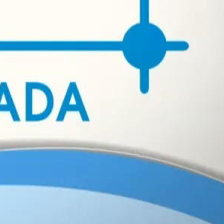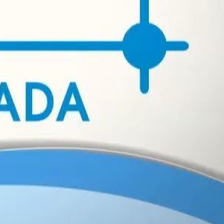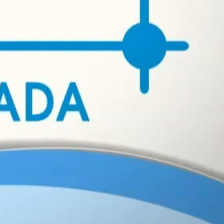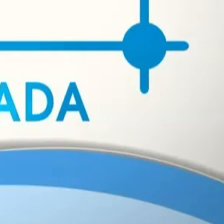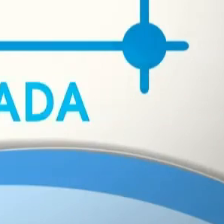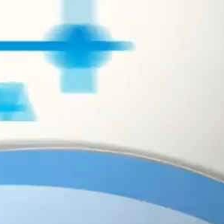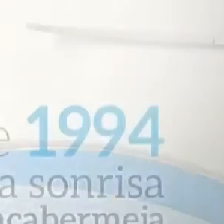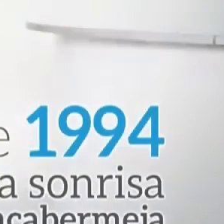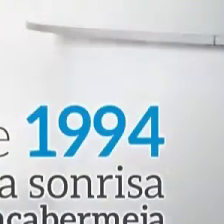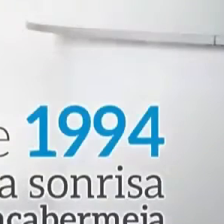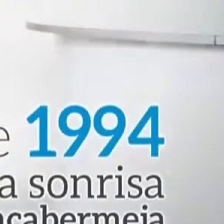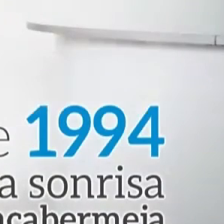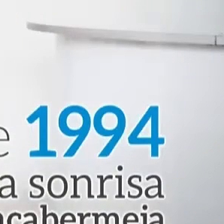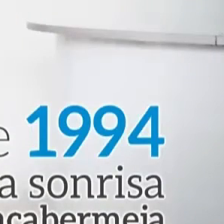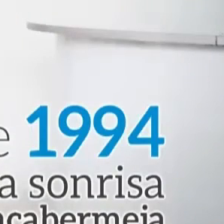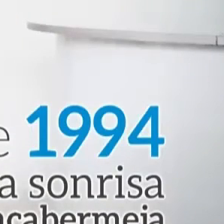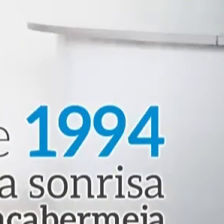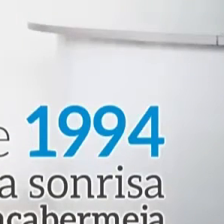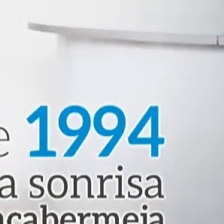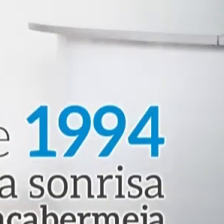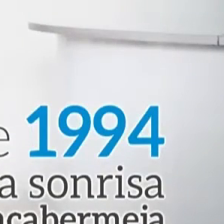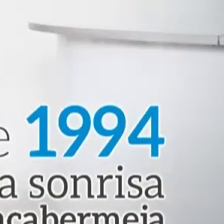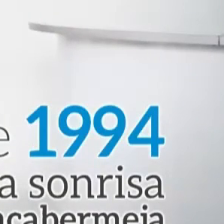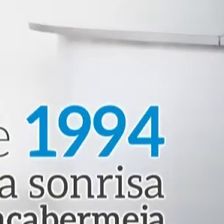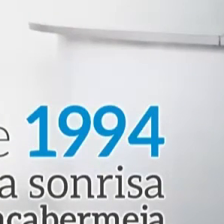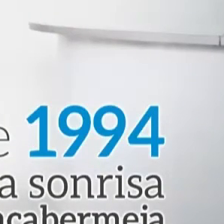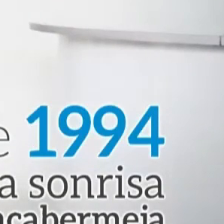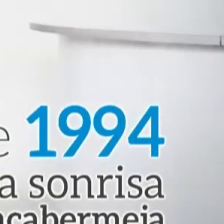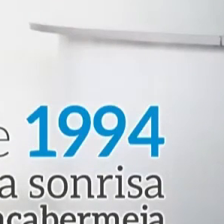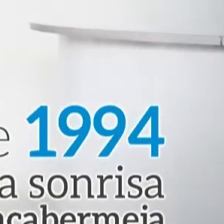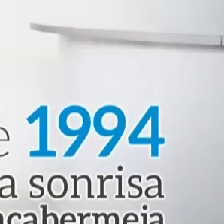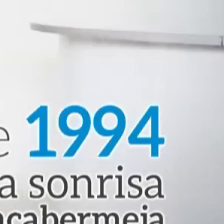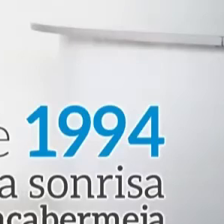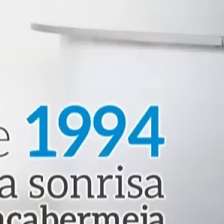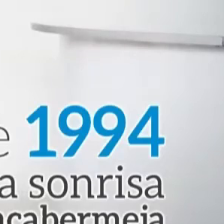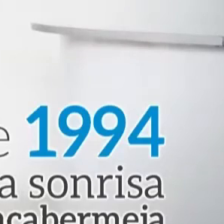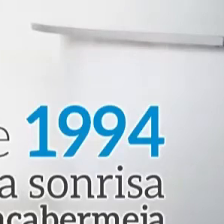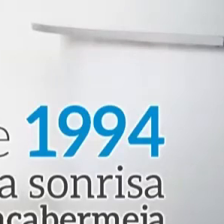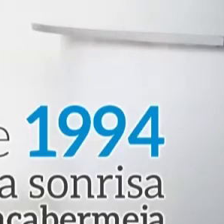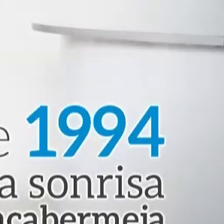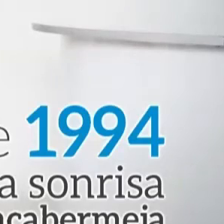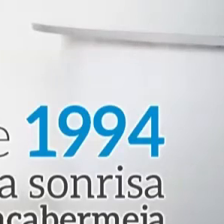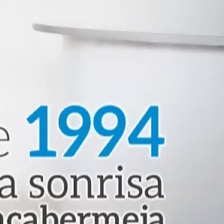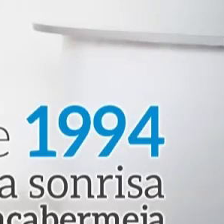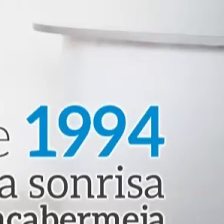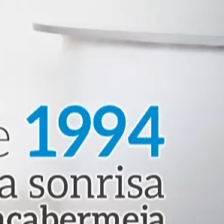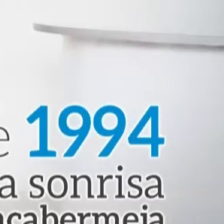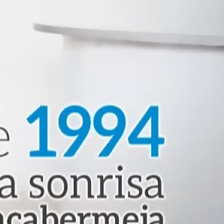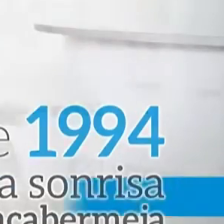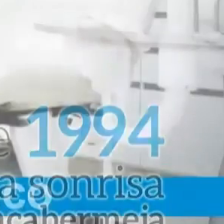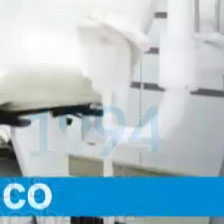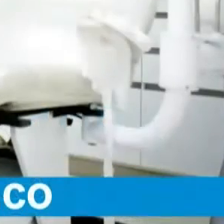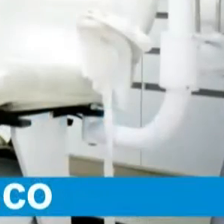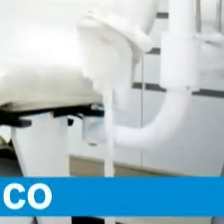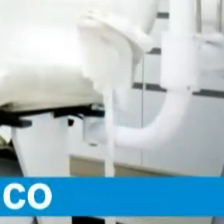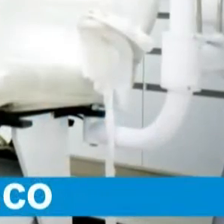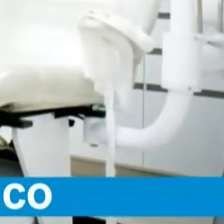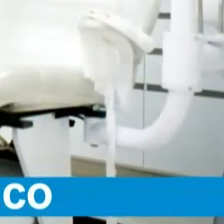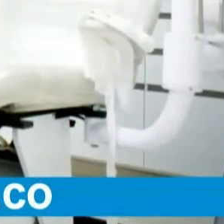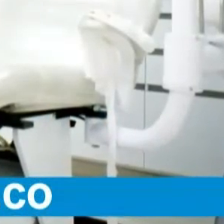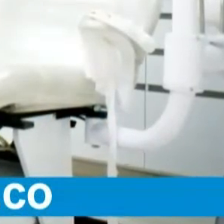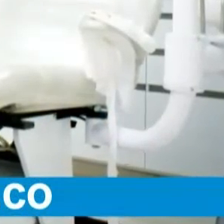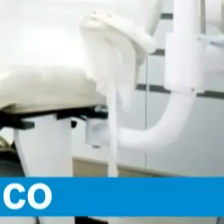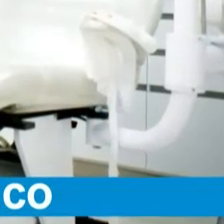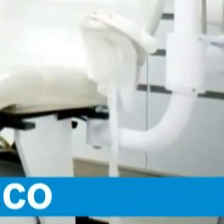Crom, odontología especializada. Desde 1994 somos la sonrisa de Barranca Bermeja. La